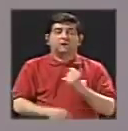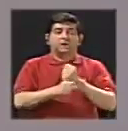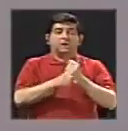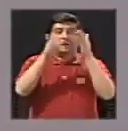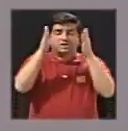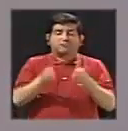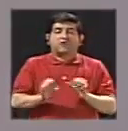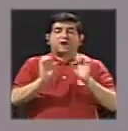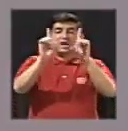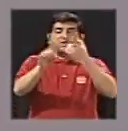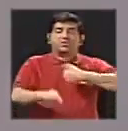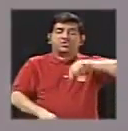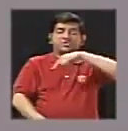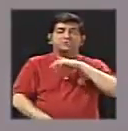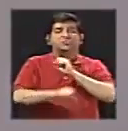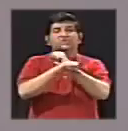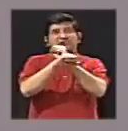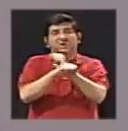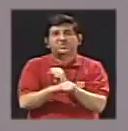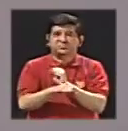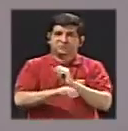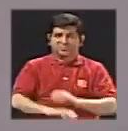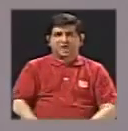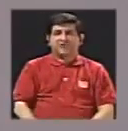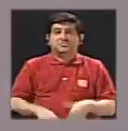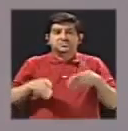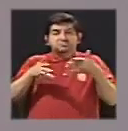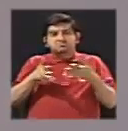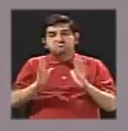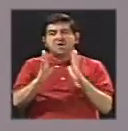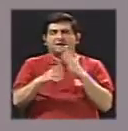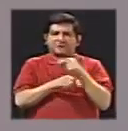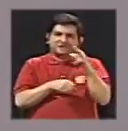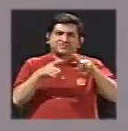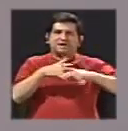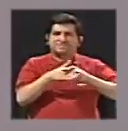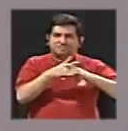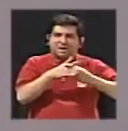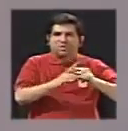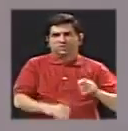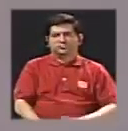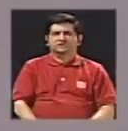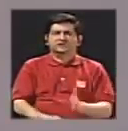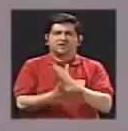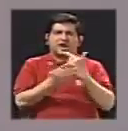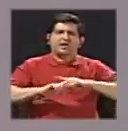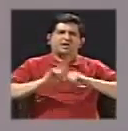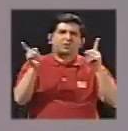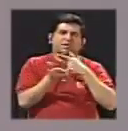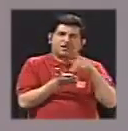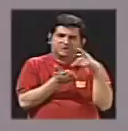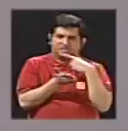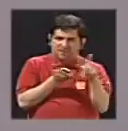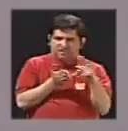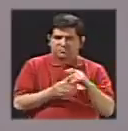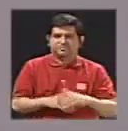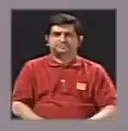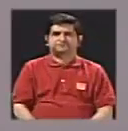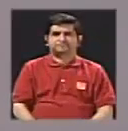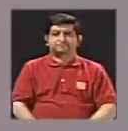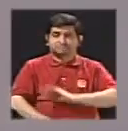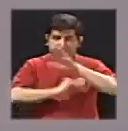la educación hemos estado acostumbrando a que mientras se hacen esos ajustes hay algunas diferencias en el salario.